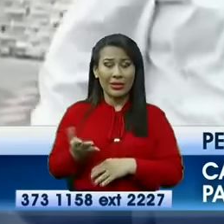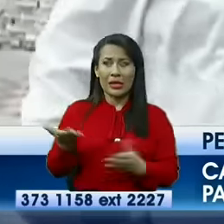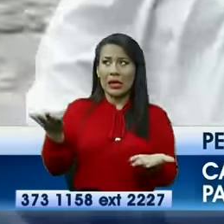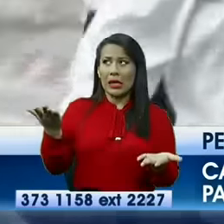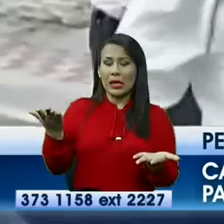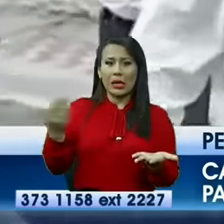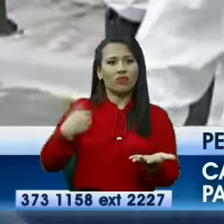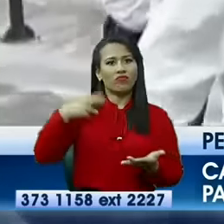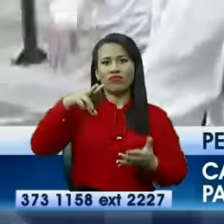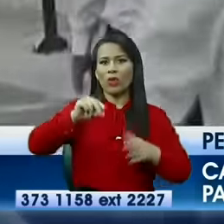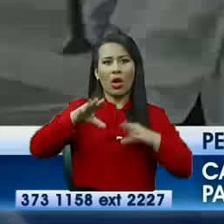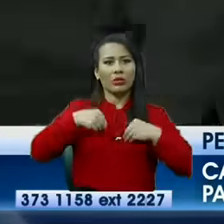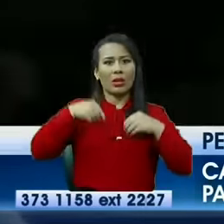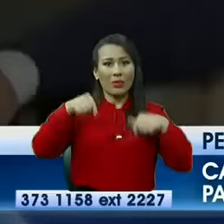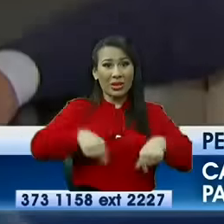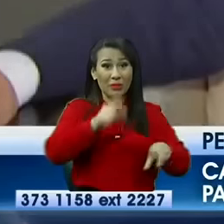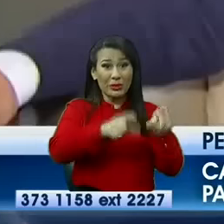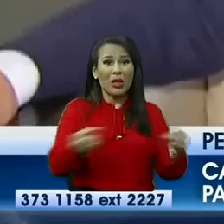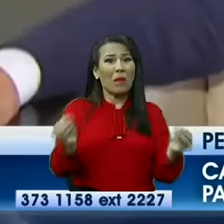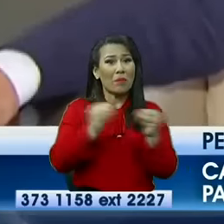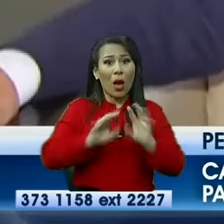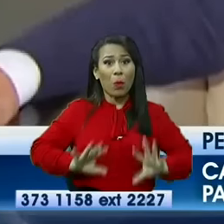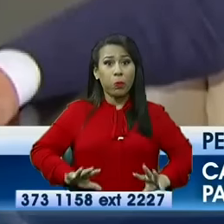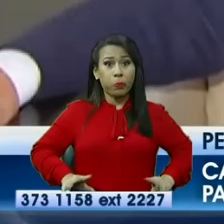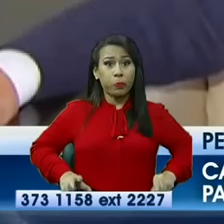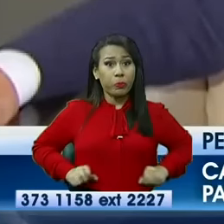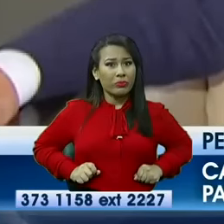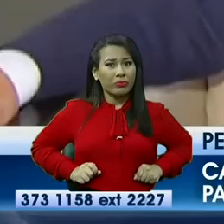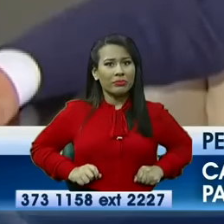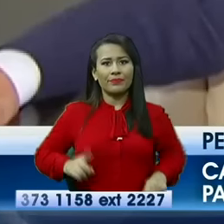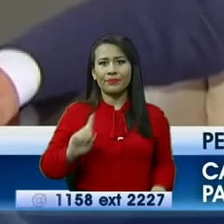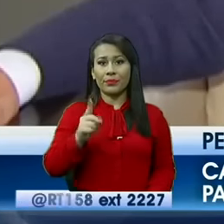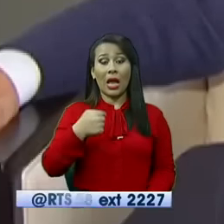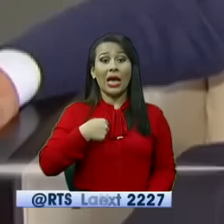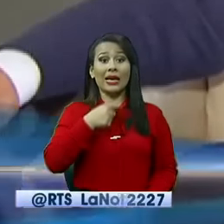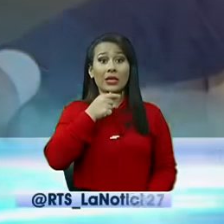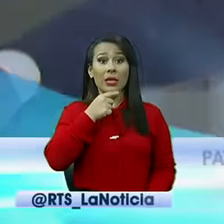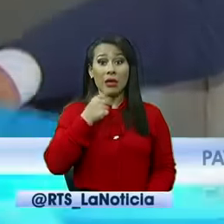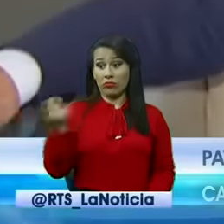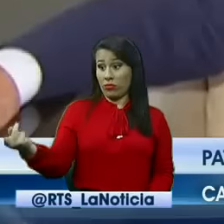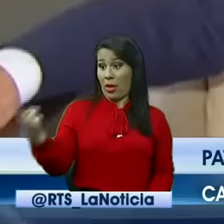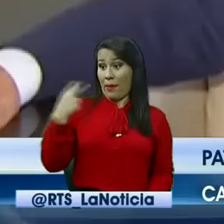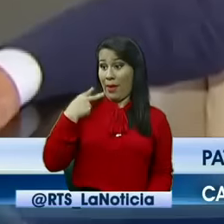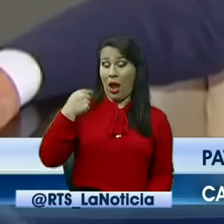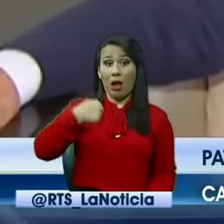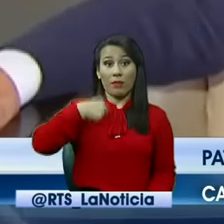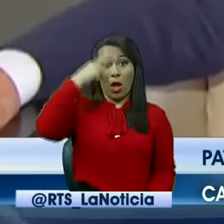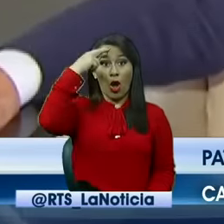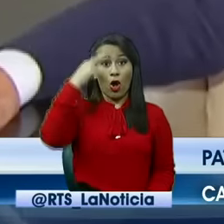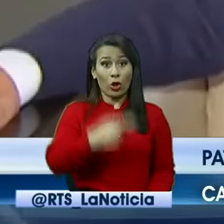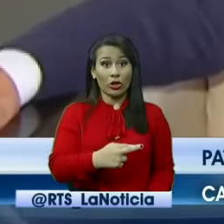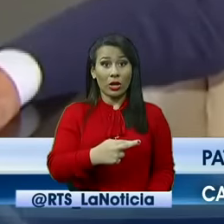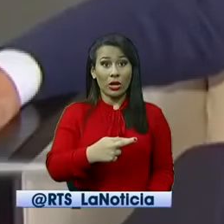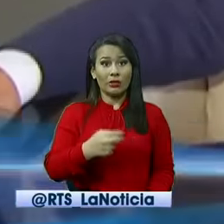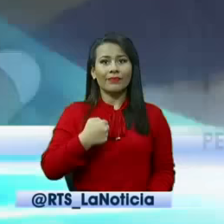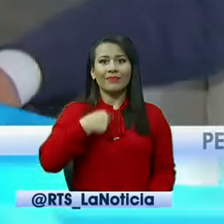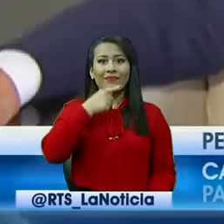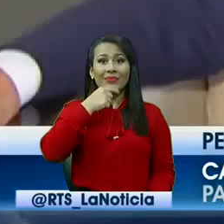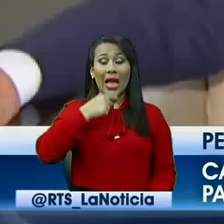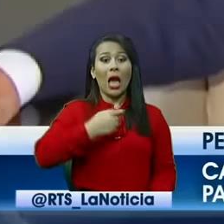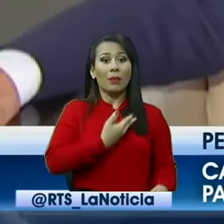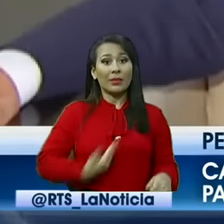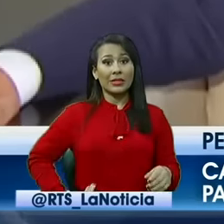volver a ha cabeza no da ejemplo de honorabilidad de honestidad de